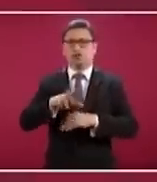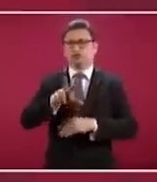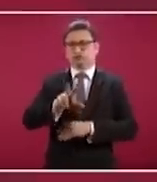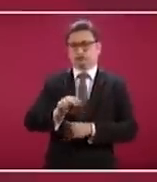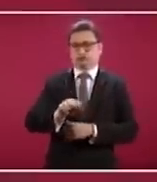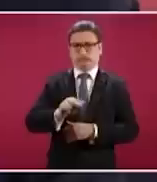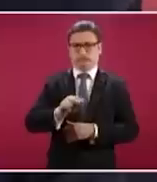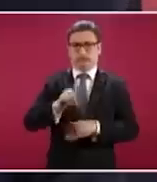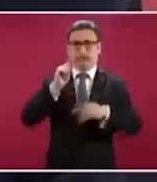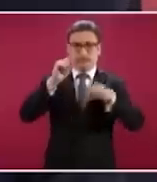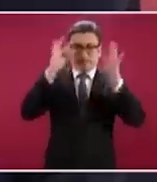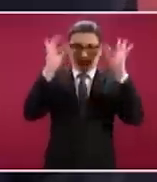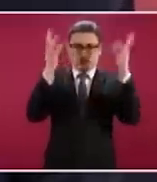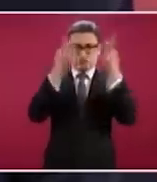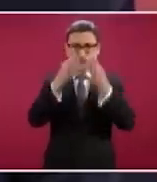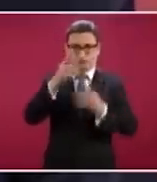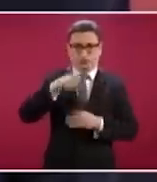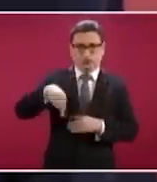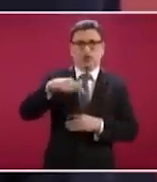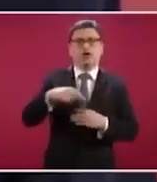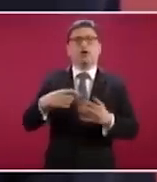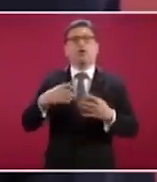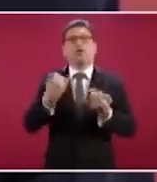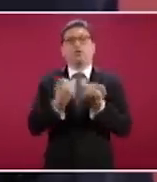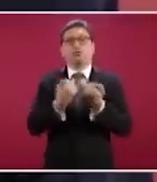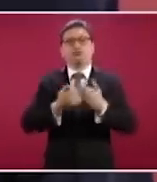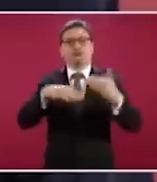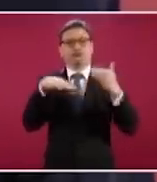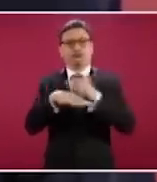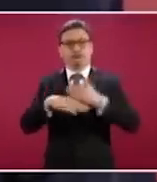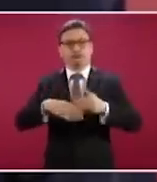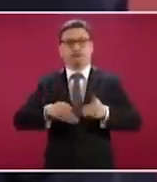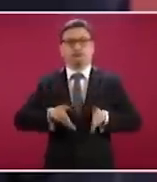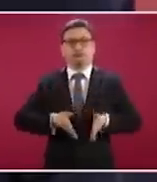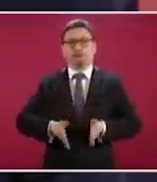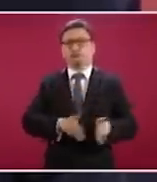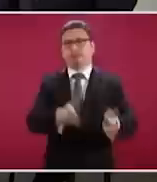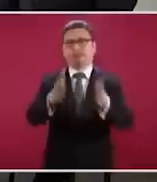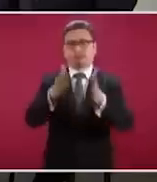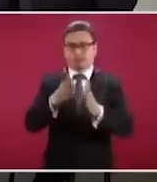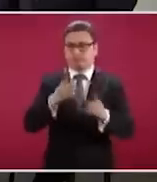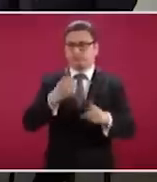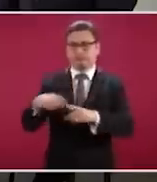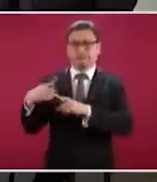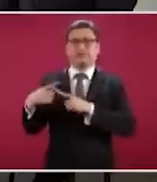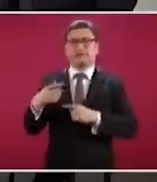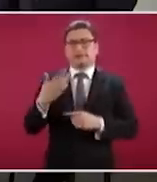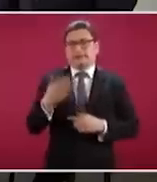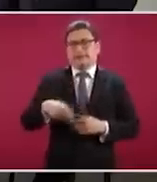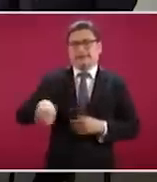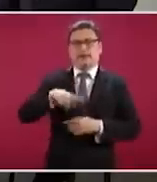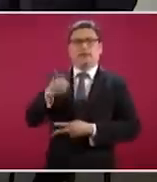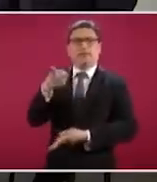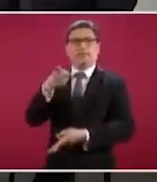desde las aduanas, en las carreteras, el que puedan